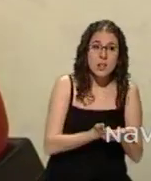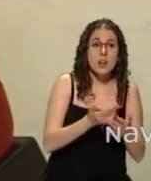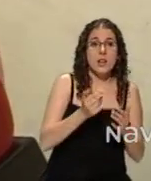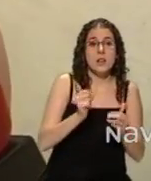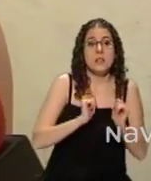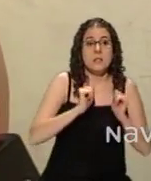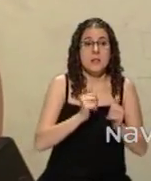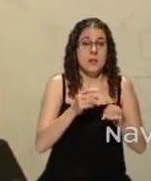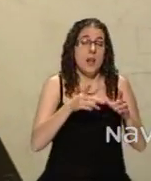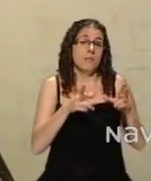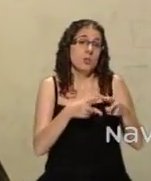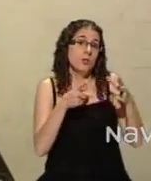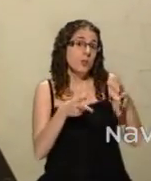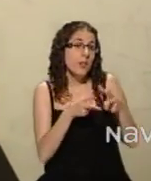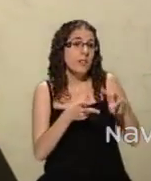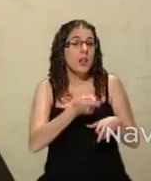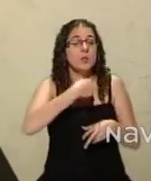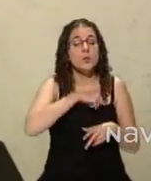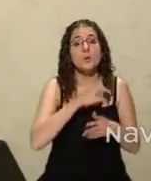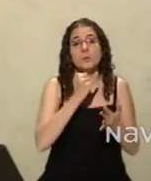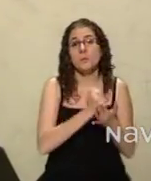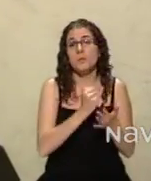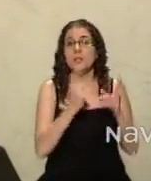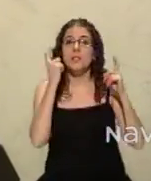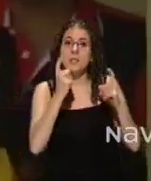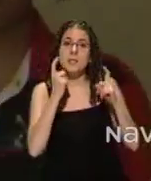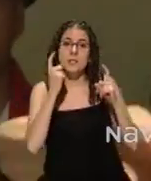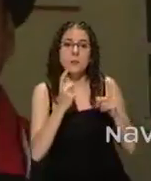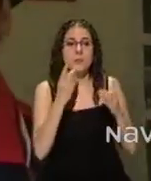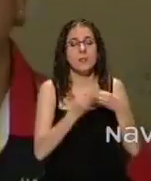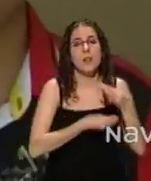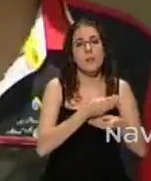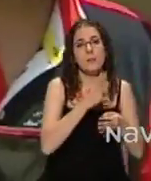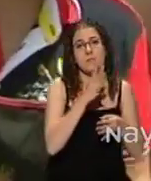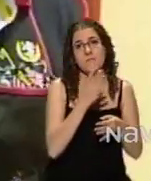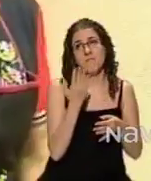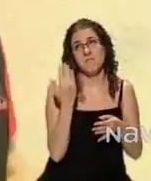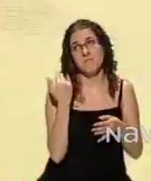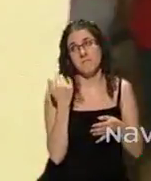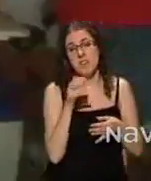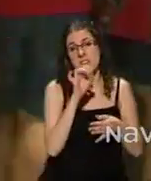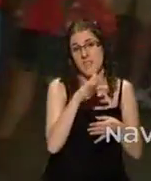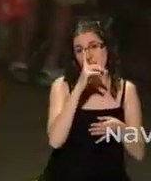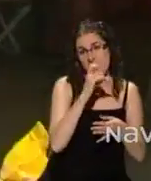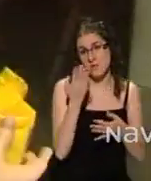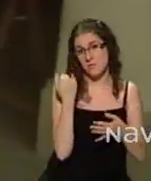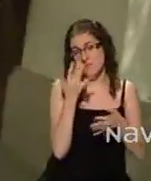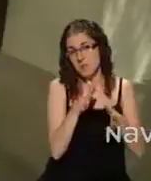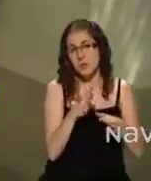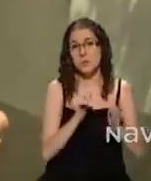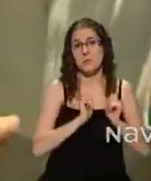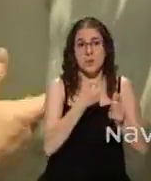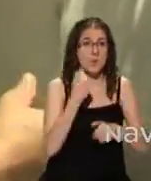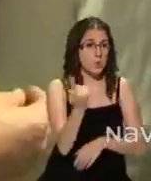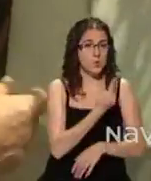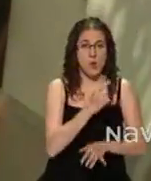y llevo como 15 años organizándolo yo sola. Que te estamos viendo ahí, que estás haciendo trampas para que pierdan. No, le voy a ayudar un poco